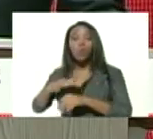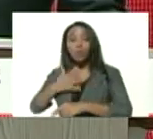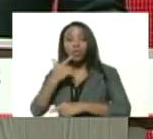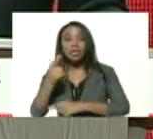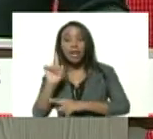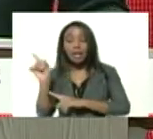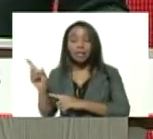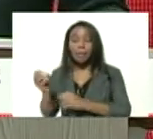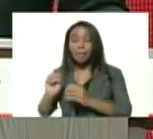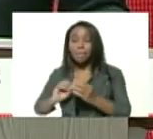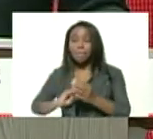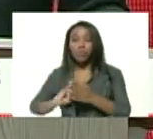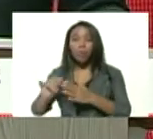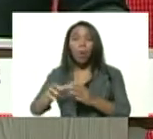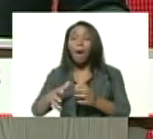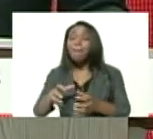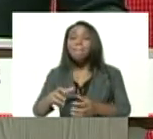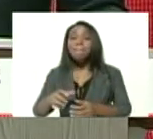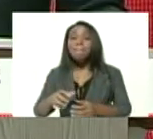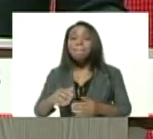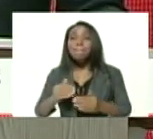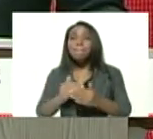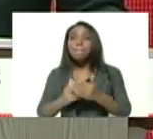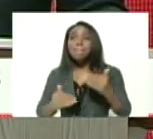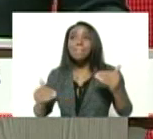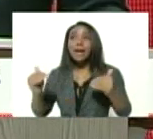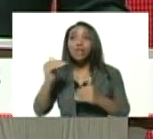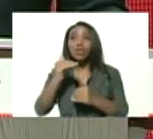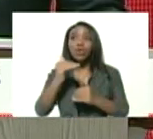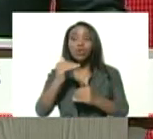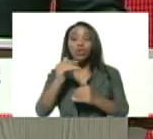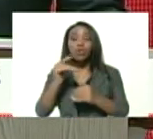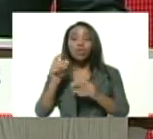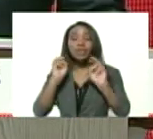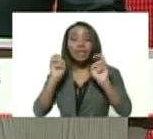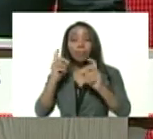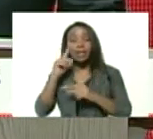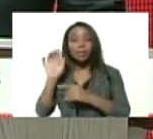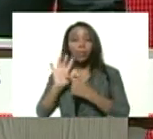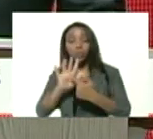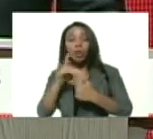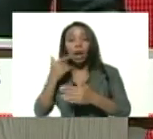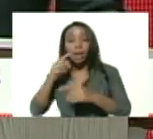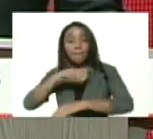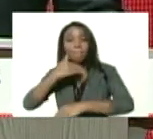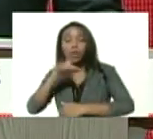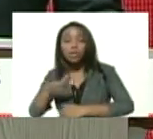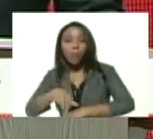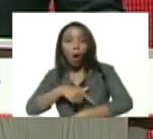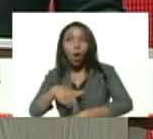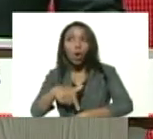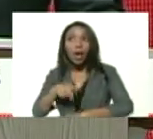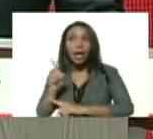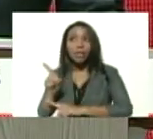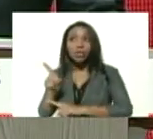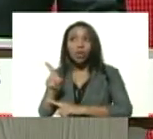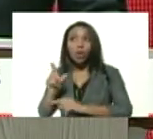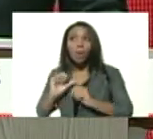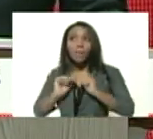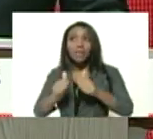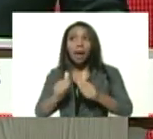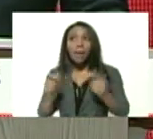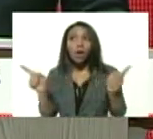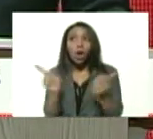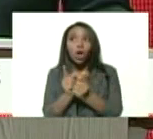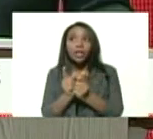quedado develada, porque lo que seguramente va a pasar en las próximas horas es que las piezas, las pocas